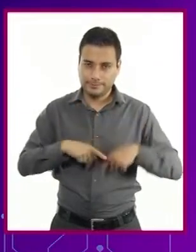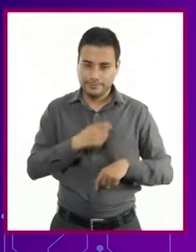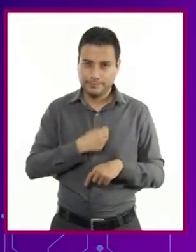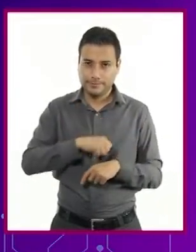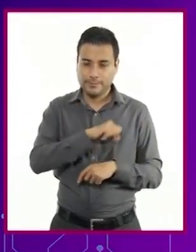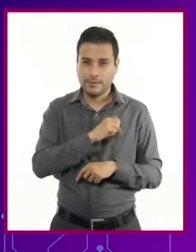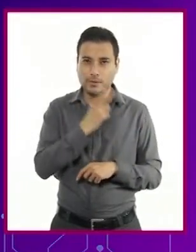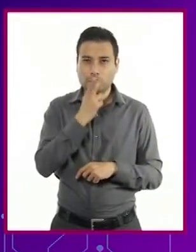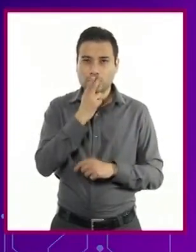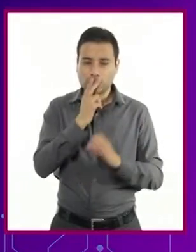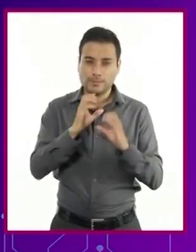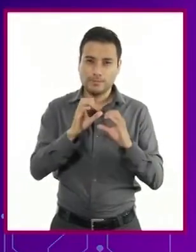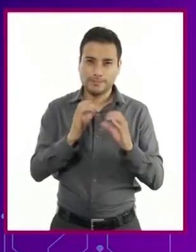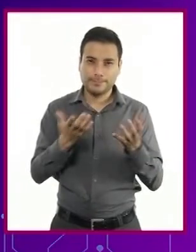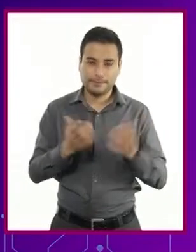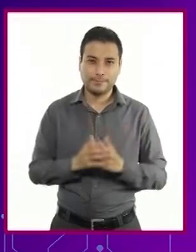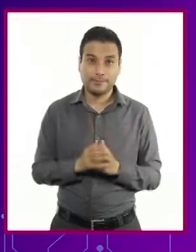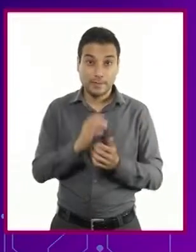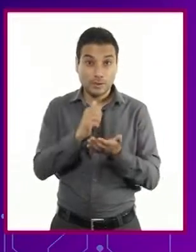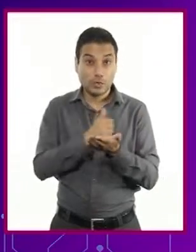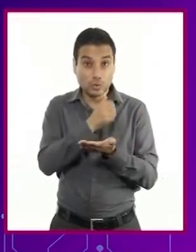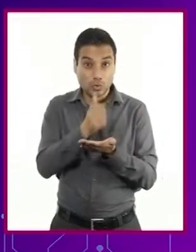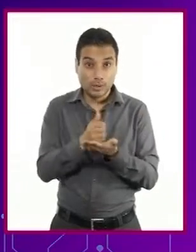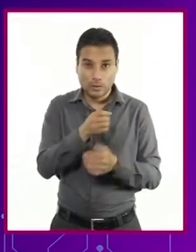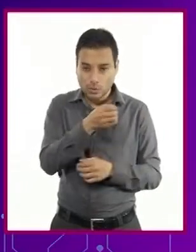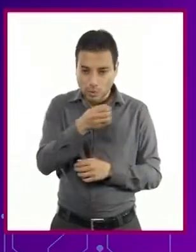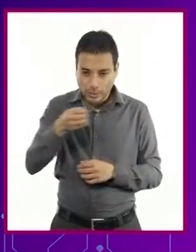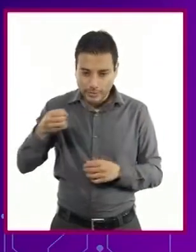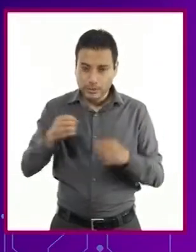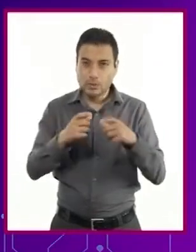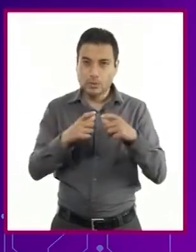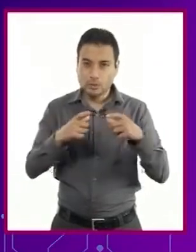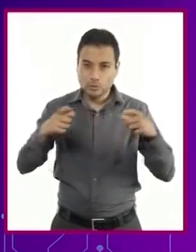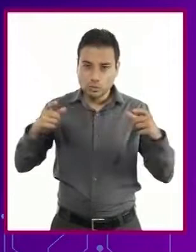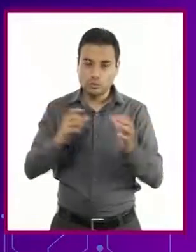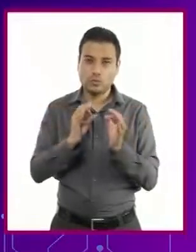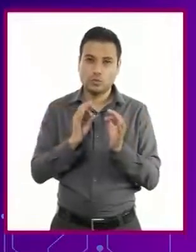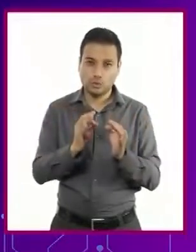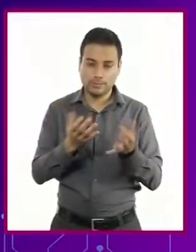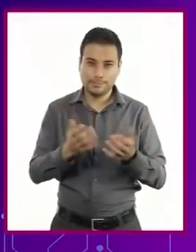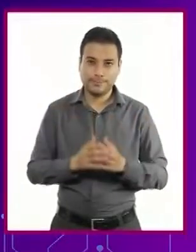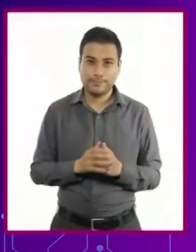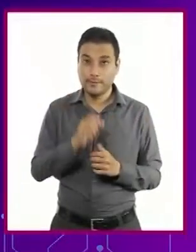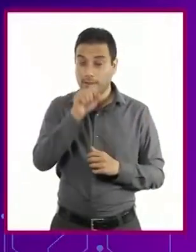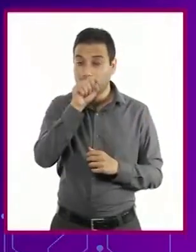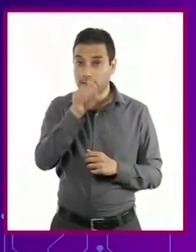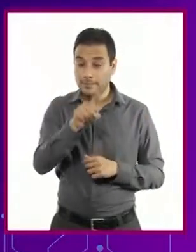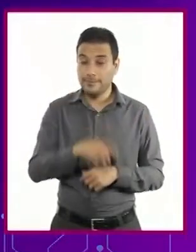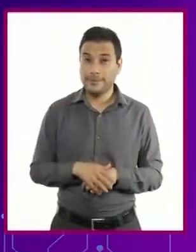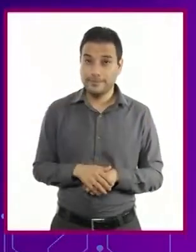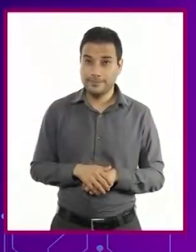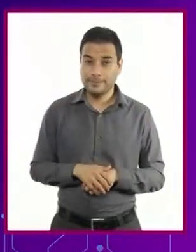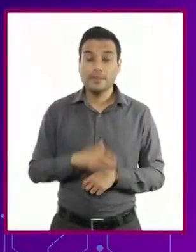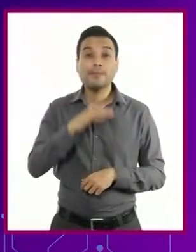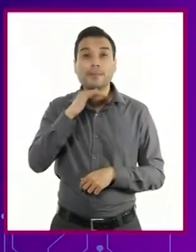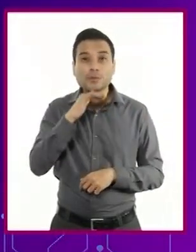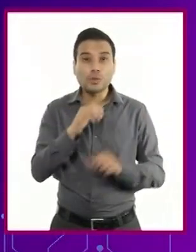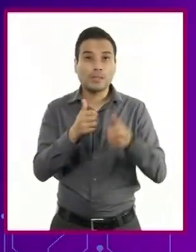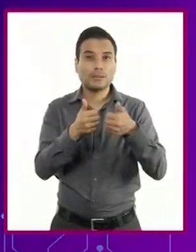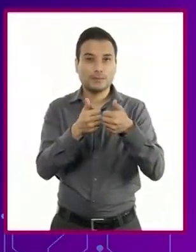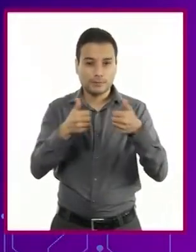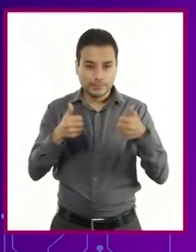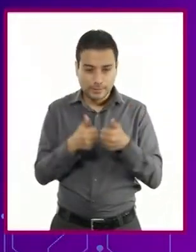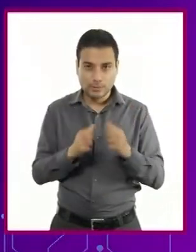Demandar una planeación urbana y arquitectónica que sea más eficiente en el uso de energía. Mejorar la forma en la que separamos y manejamos la